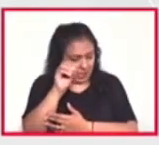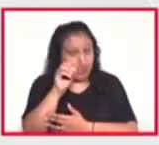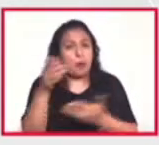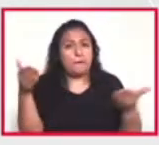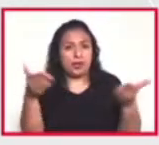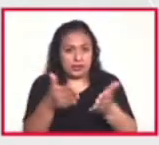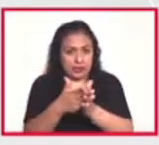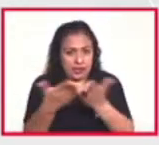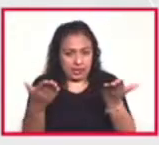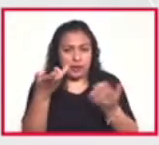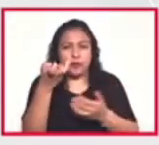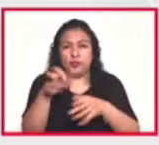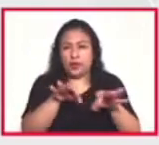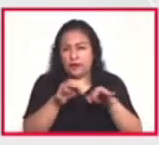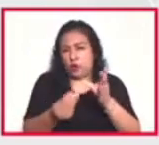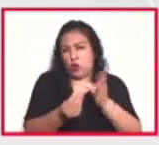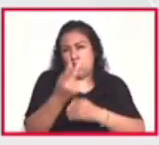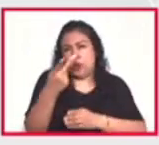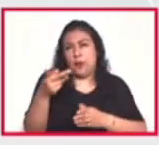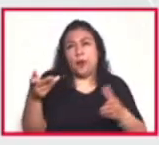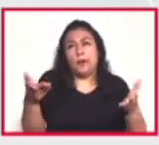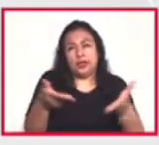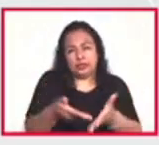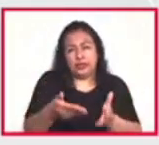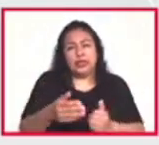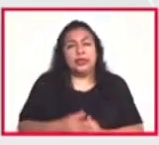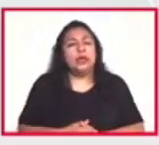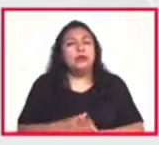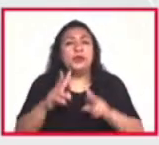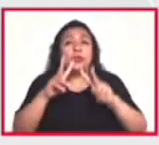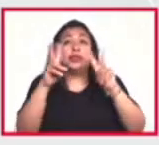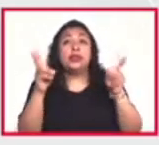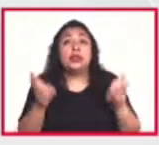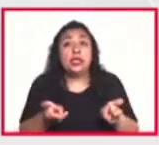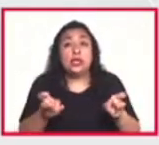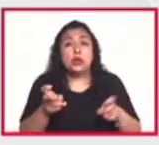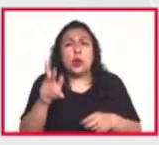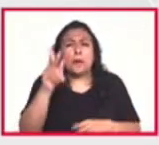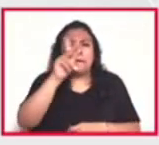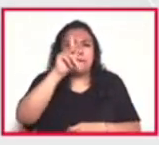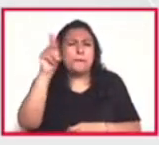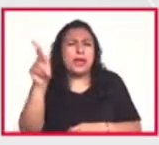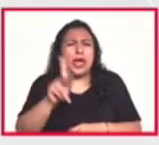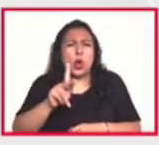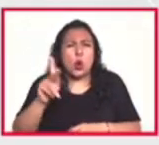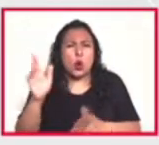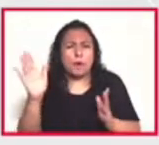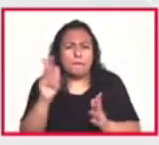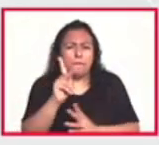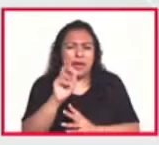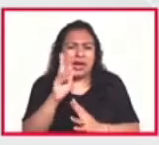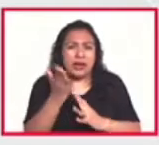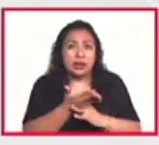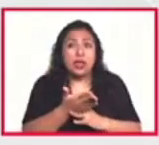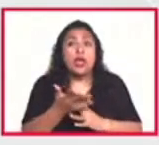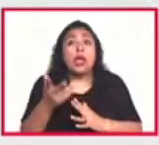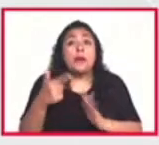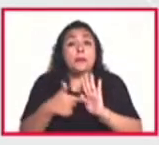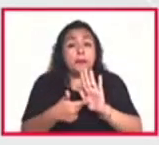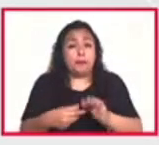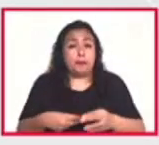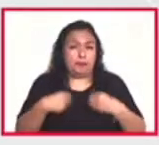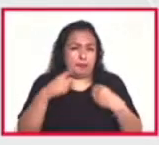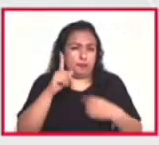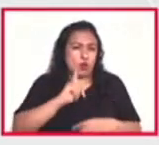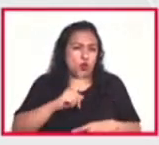este trabajo nuevo que presenta Savater, titulado, por cierto, La peor parte, revive la imagen de su compañera de vida, Sara